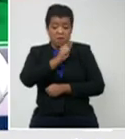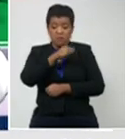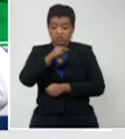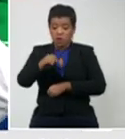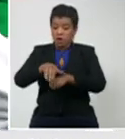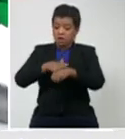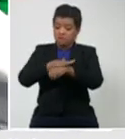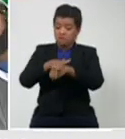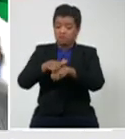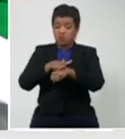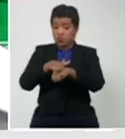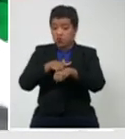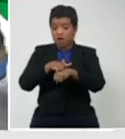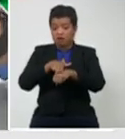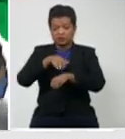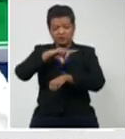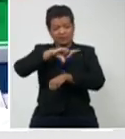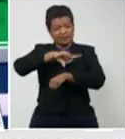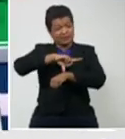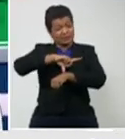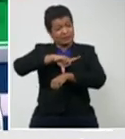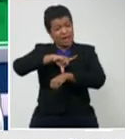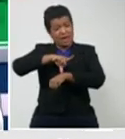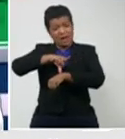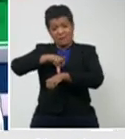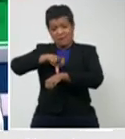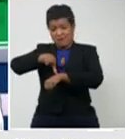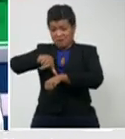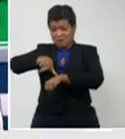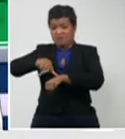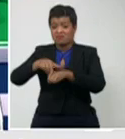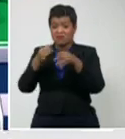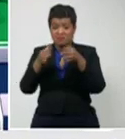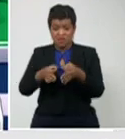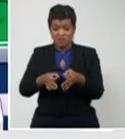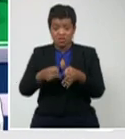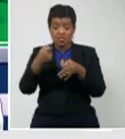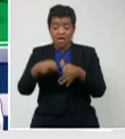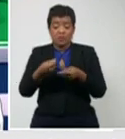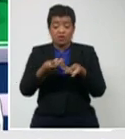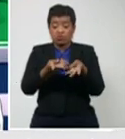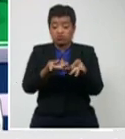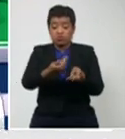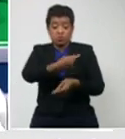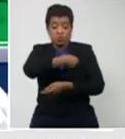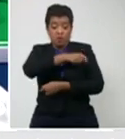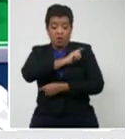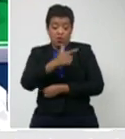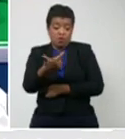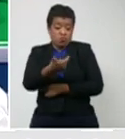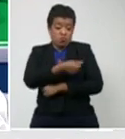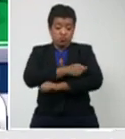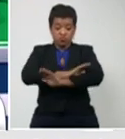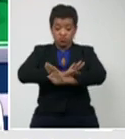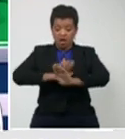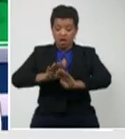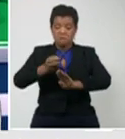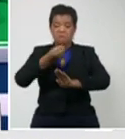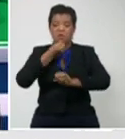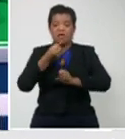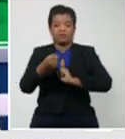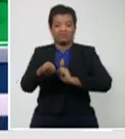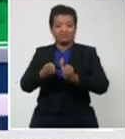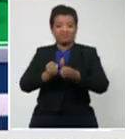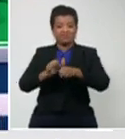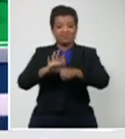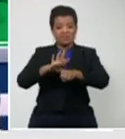logre una cobertura de población vacunada que realmente permita contener la enfermedad.